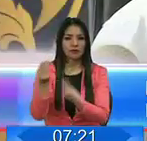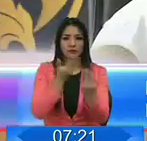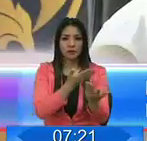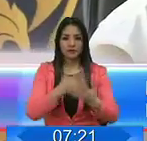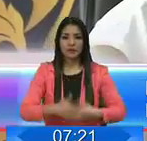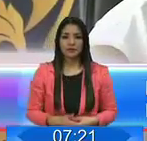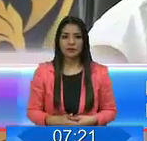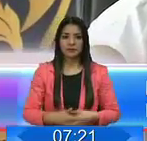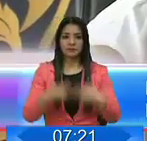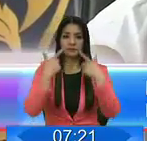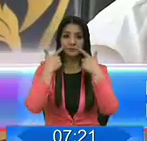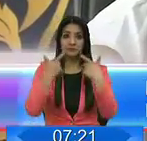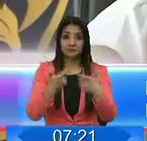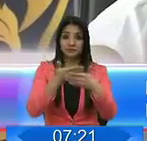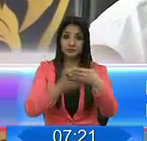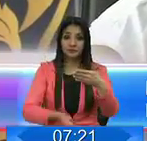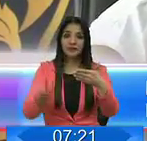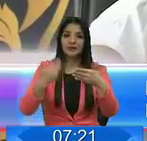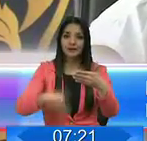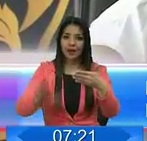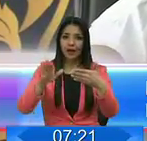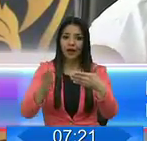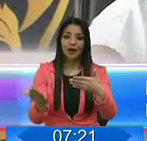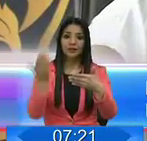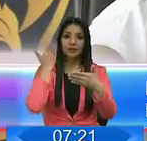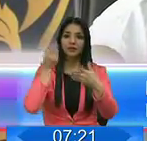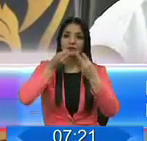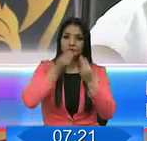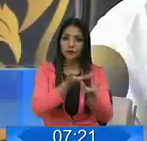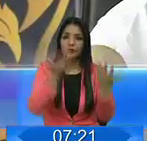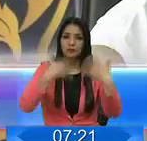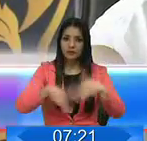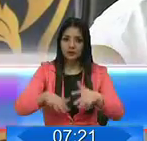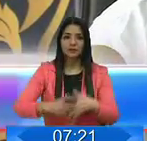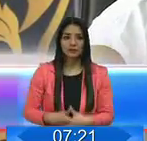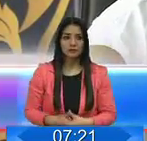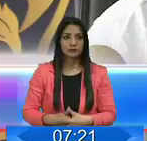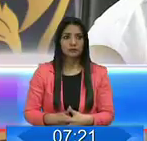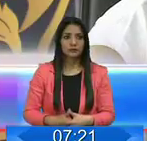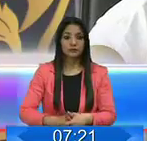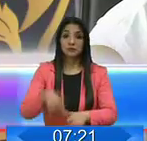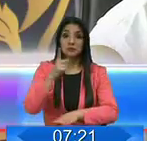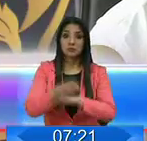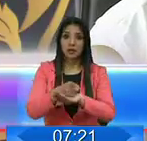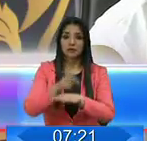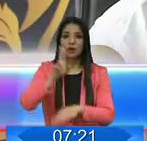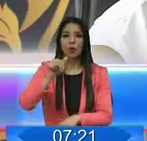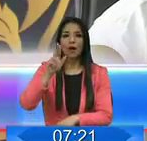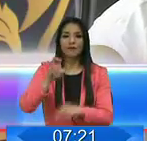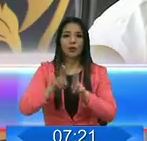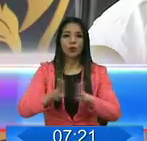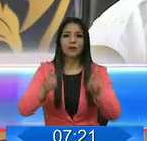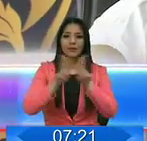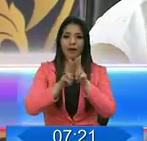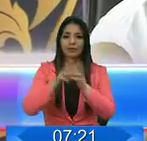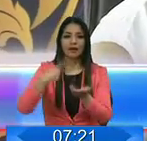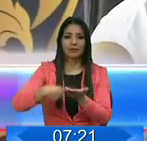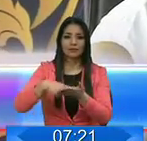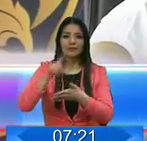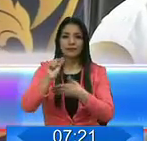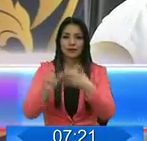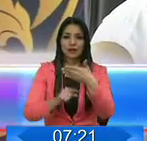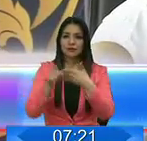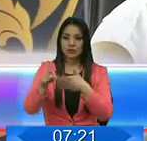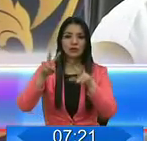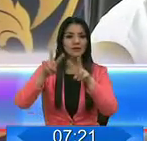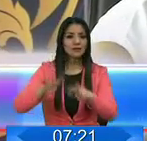ya en esta resolución dispone que la UAFE remita los movimientos financieros de las